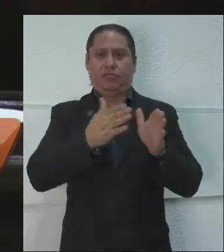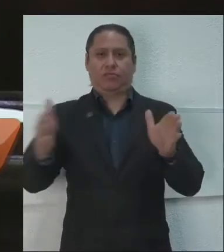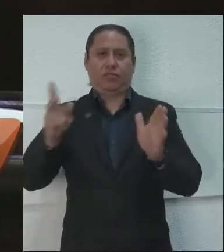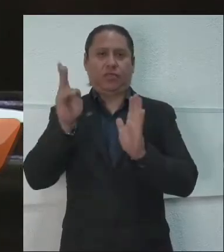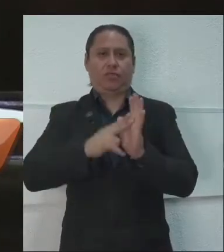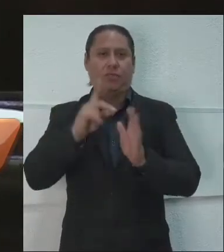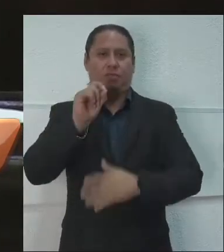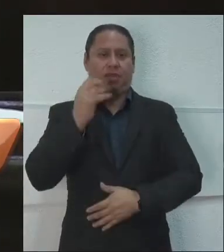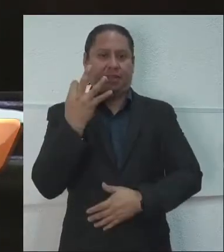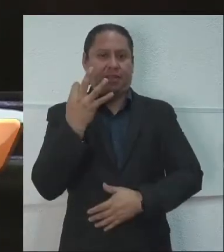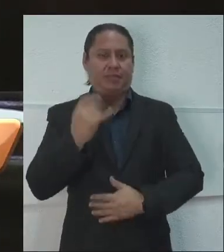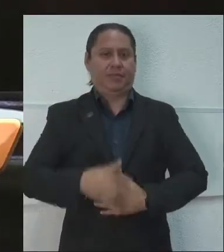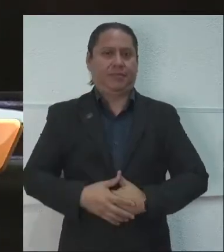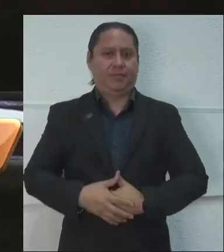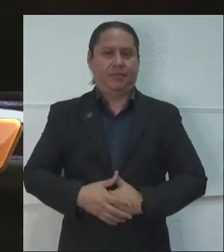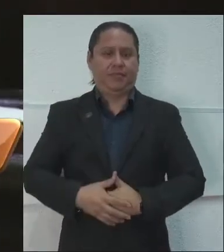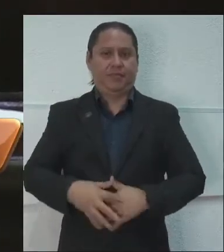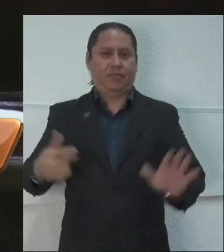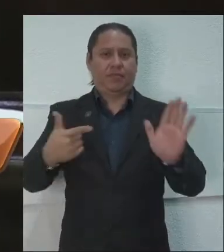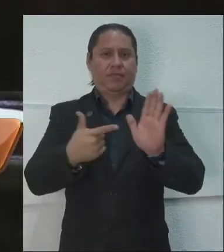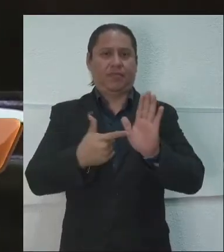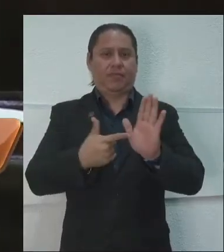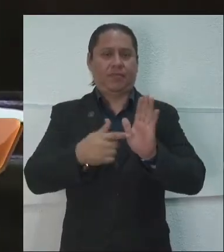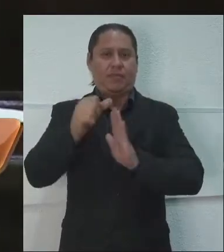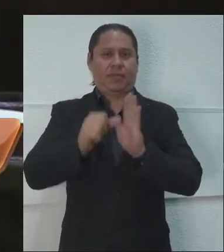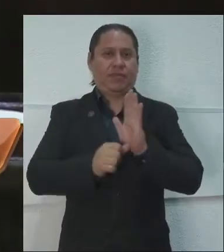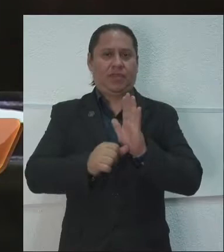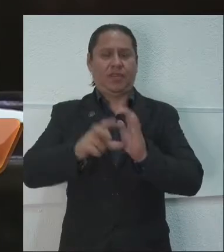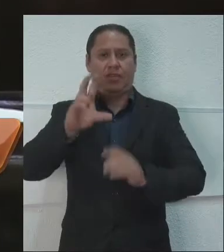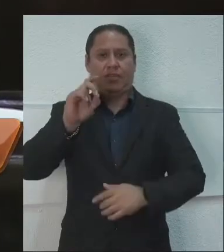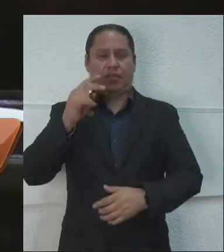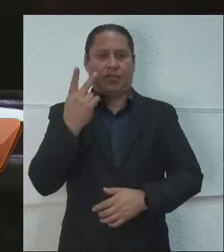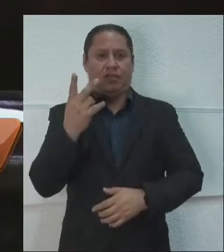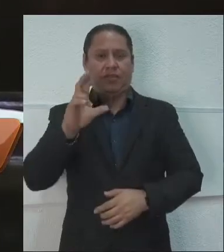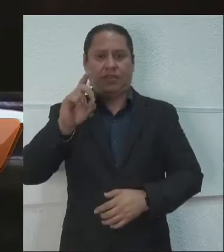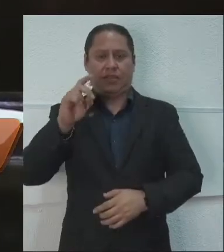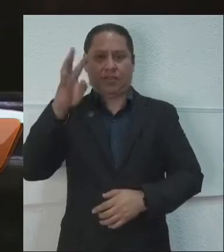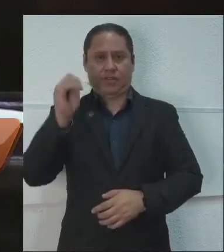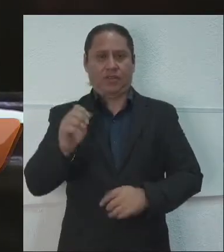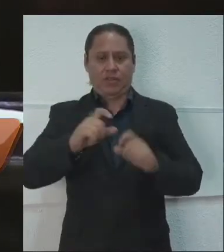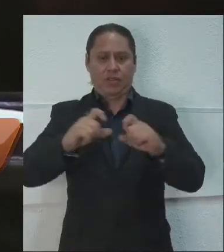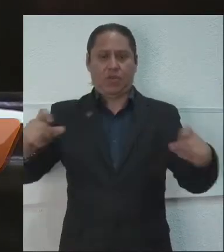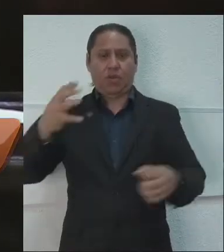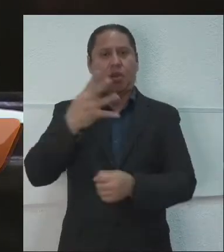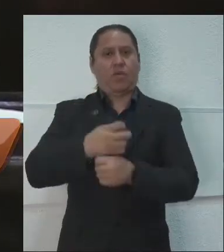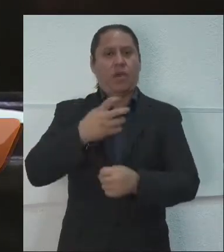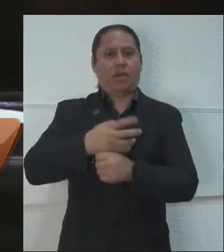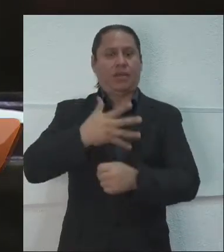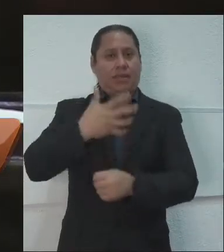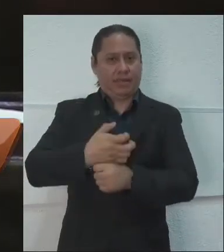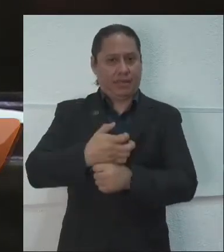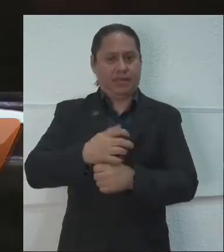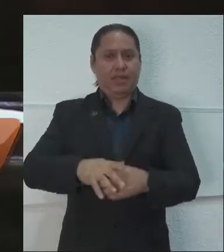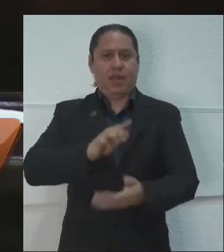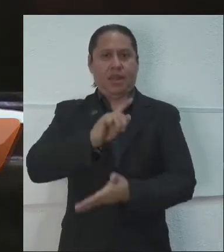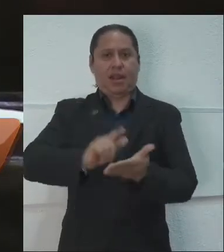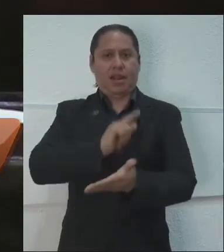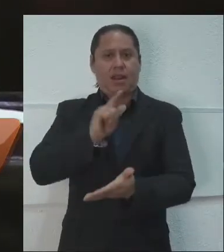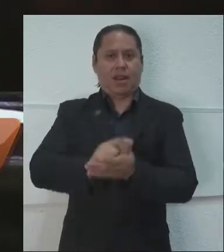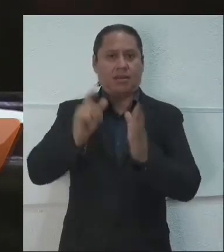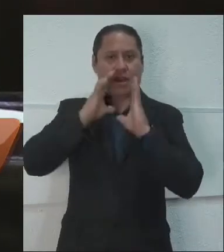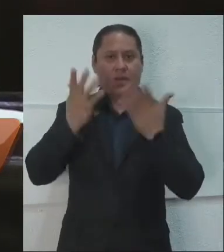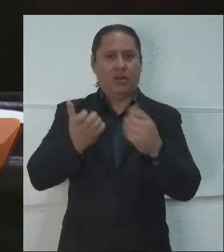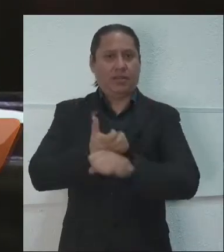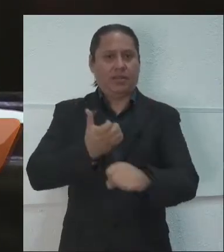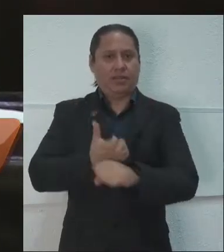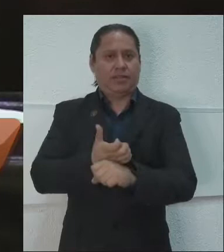fiscal 2023. Y con fundamento en los artículos 32 y 39, fracción cuarta y quinta, de la Ley Orgánica del